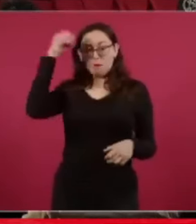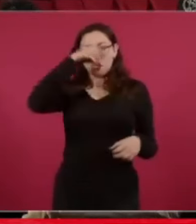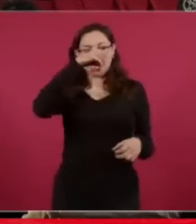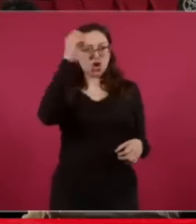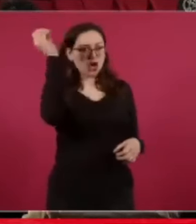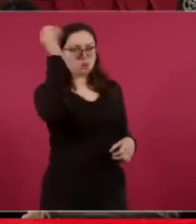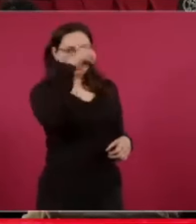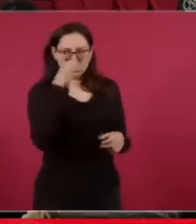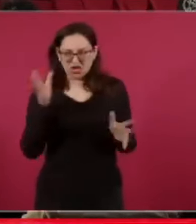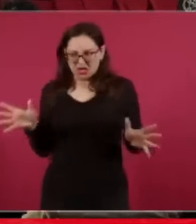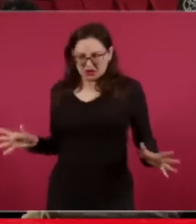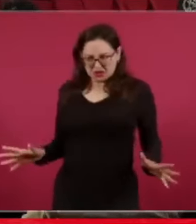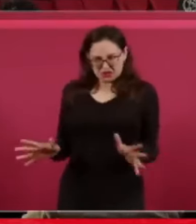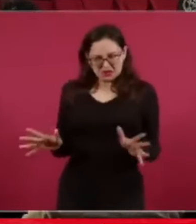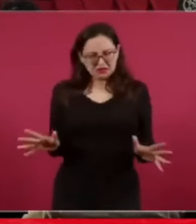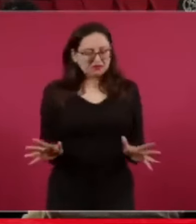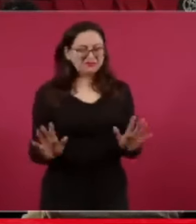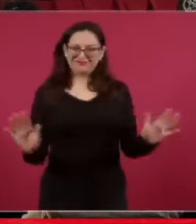esperando que se tengan